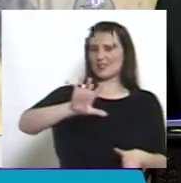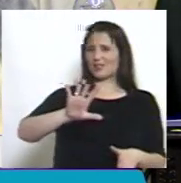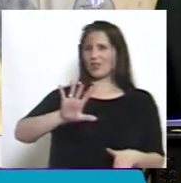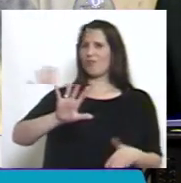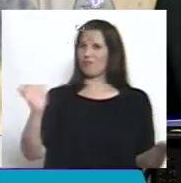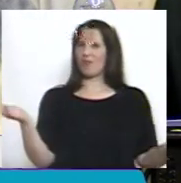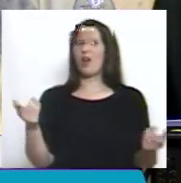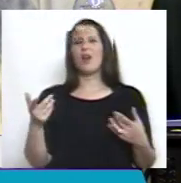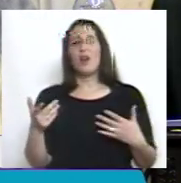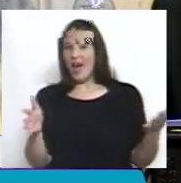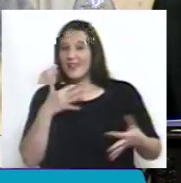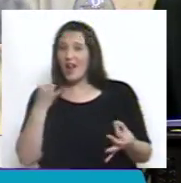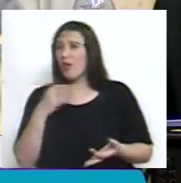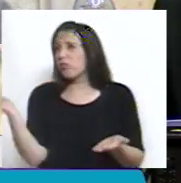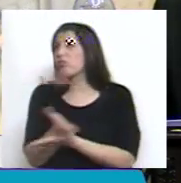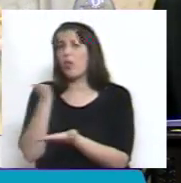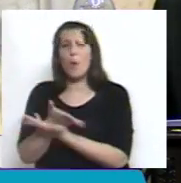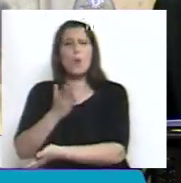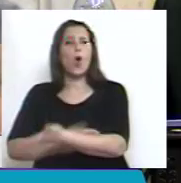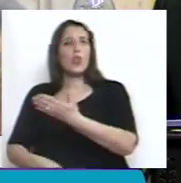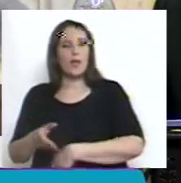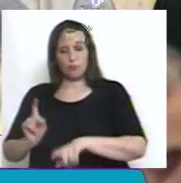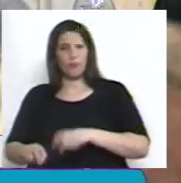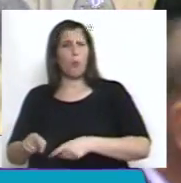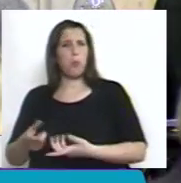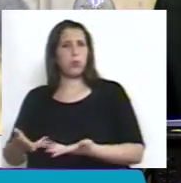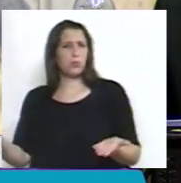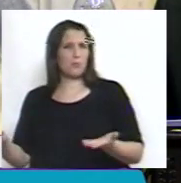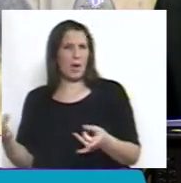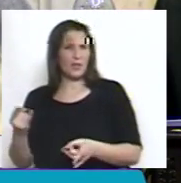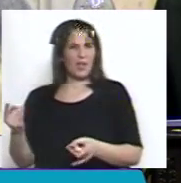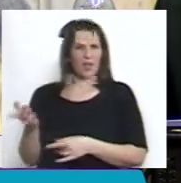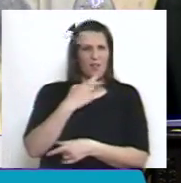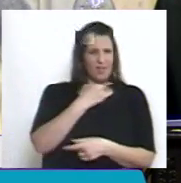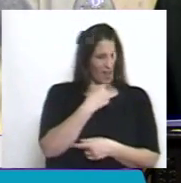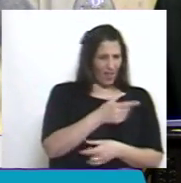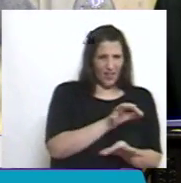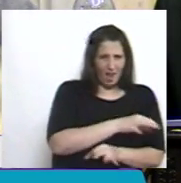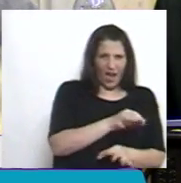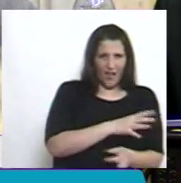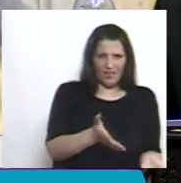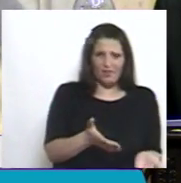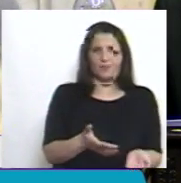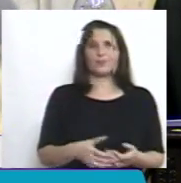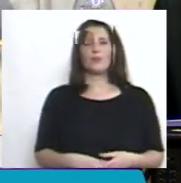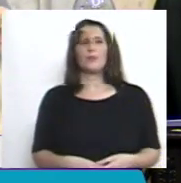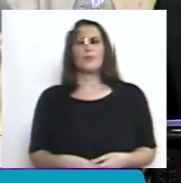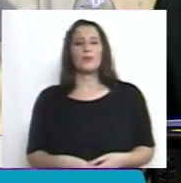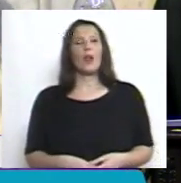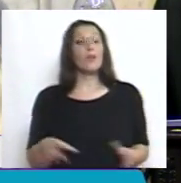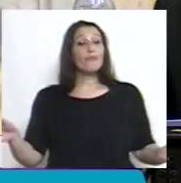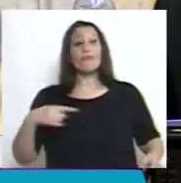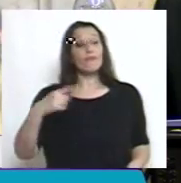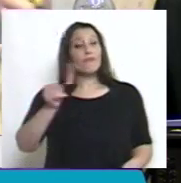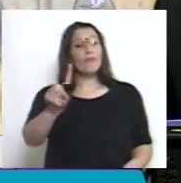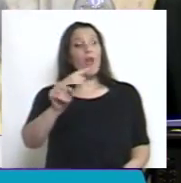producido botas en absoluto. Nadie sabía en definitiva cuánto se había producido ni le importaba. No